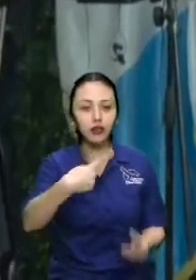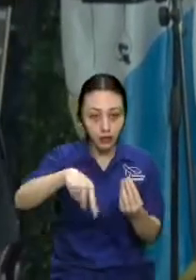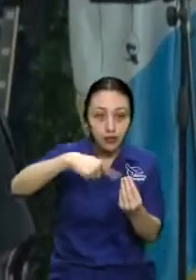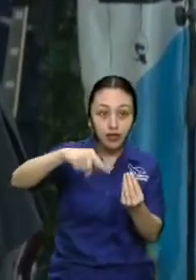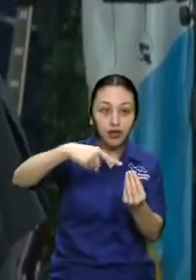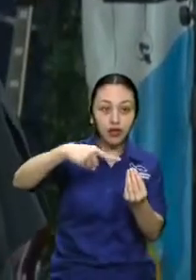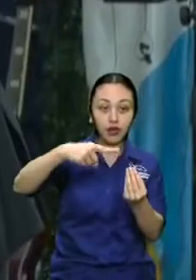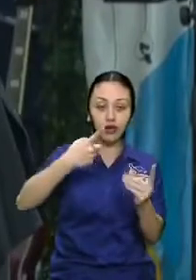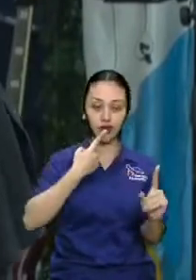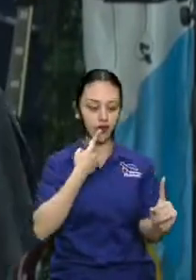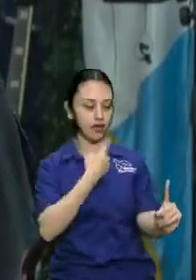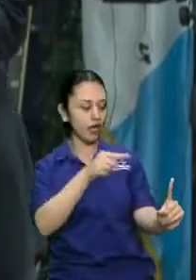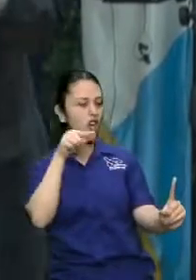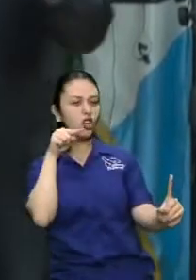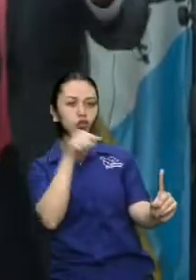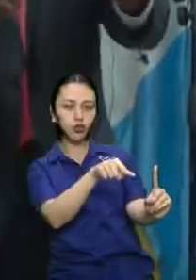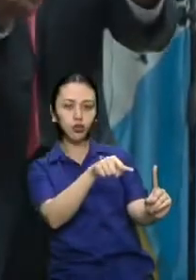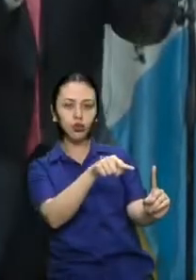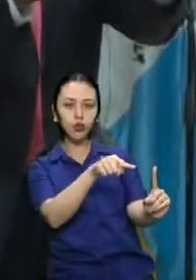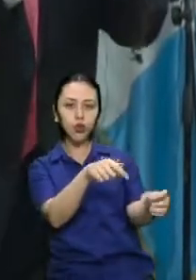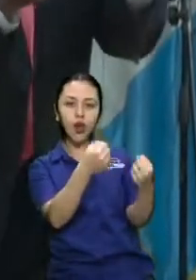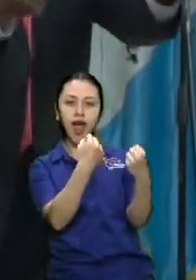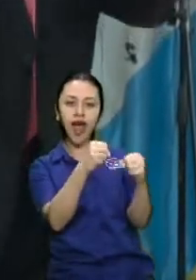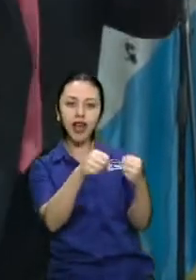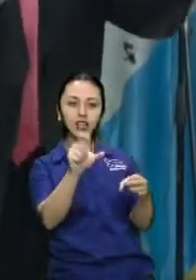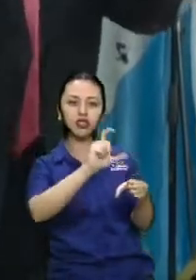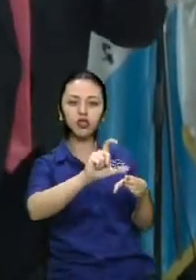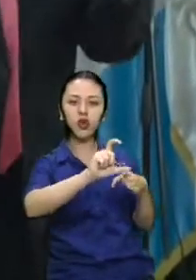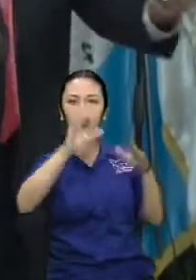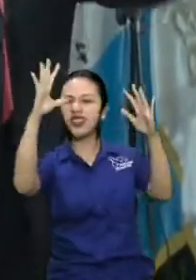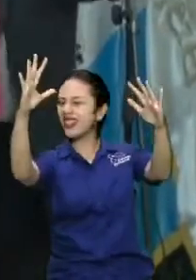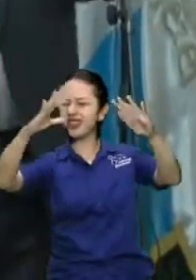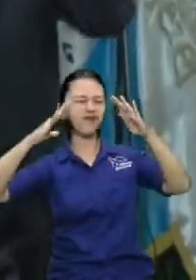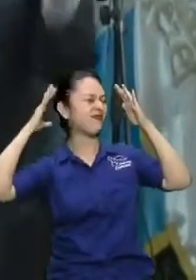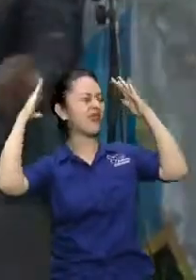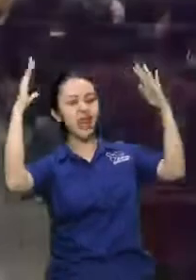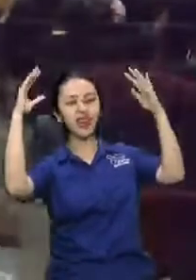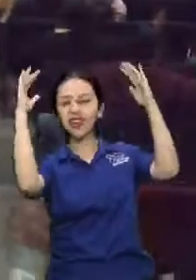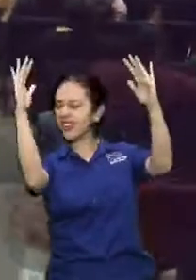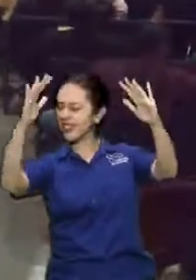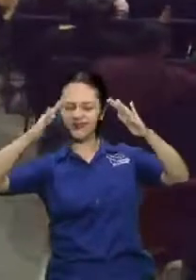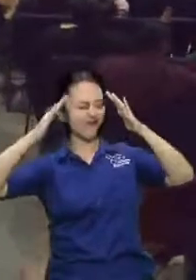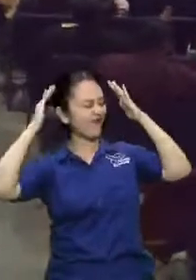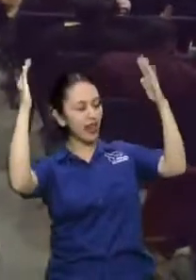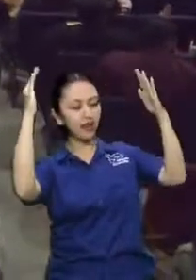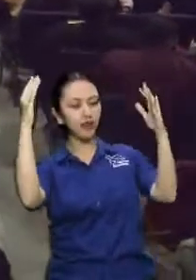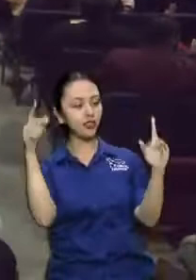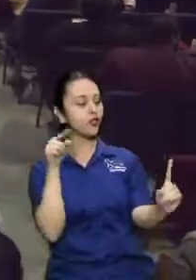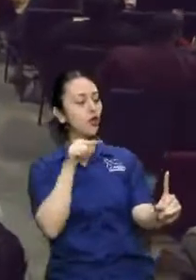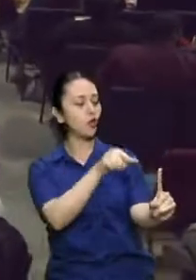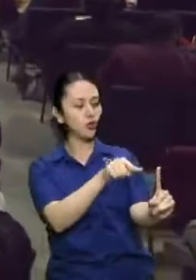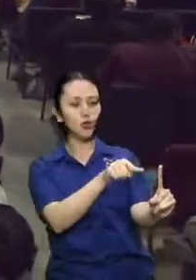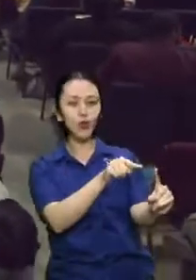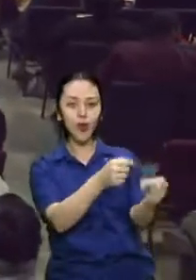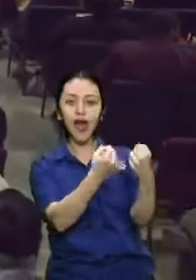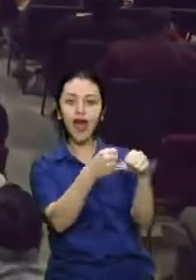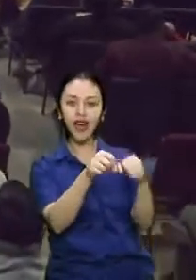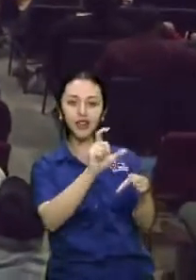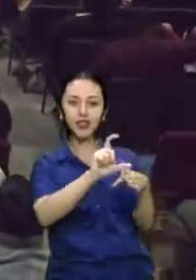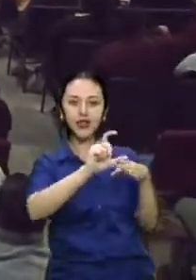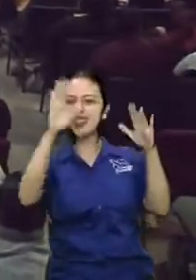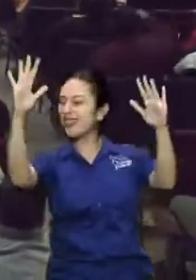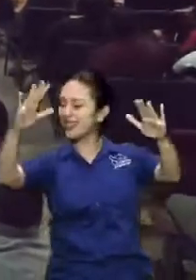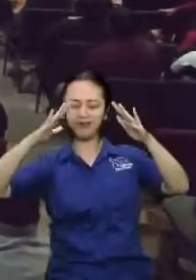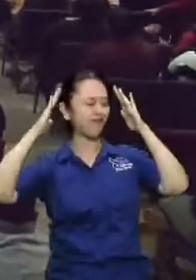dígale. Estás destinado a hacer grandes cosas, grandes cosas, grandes cosas. Tú vas a hacer grandes cosas. Tú vas a hacer grandes